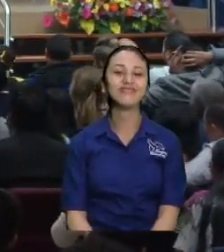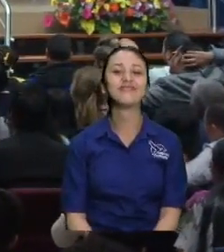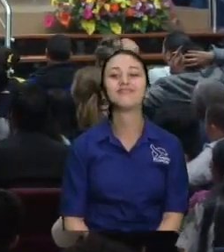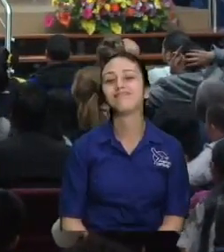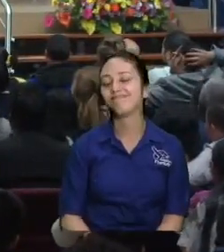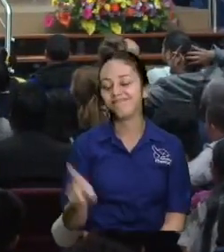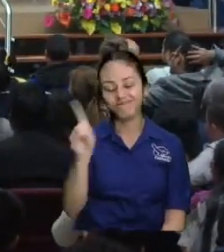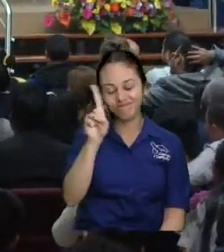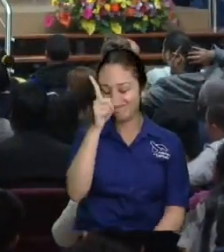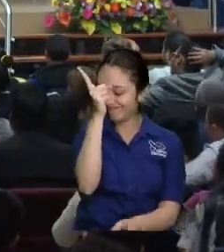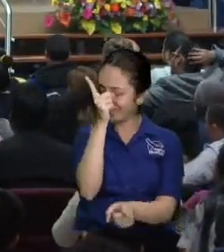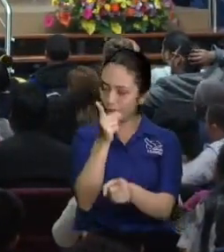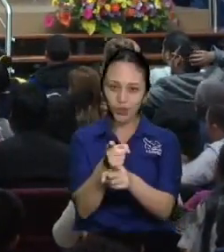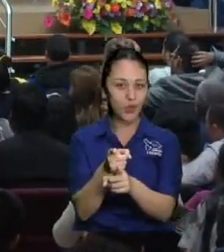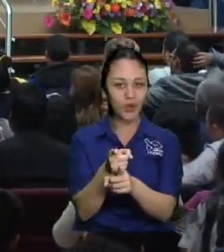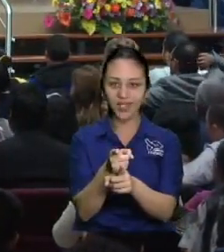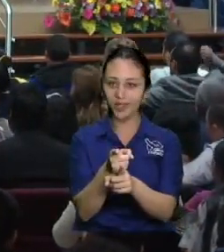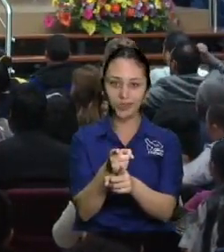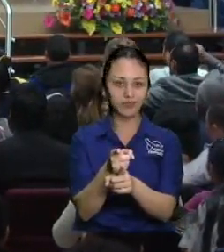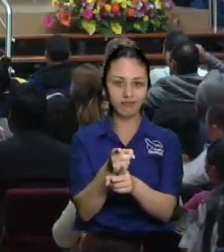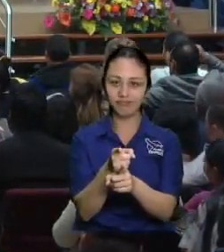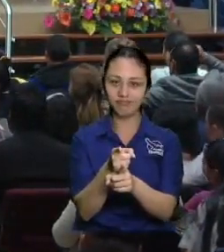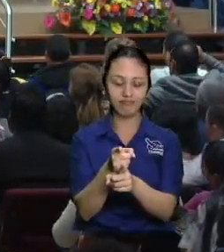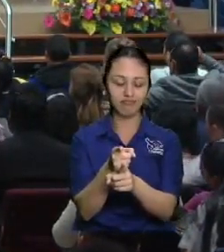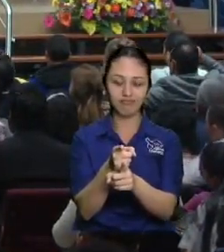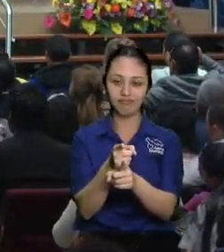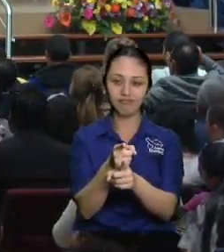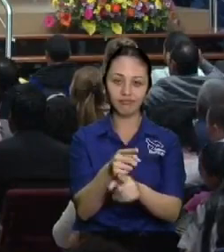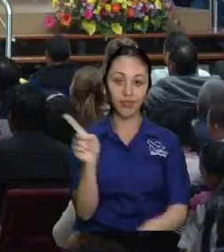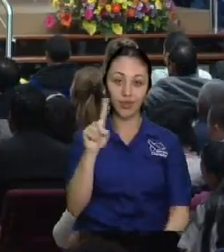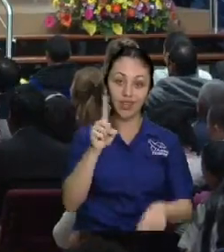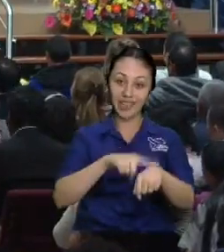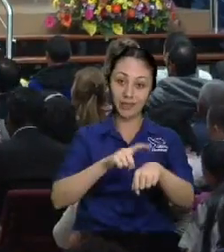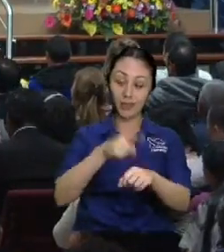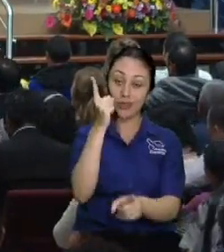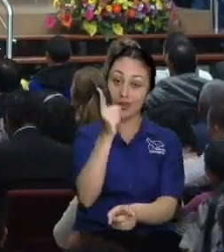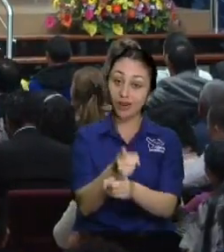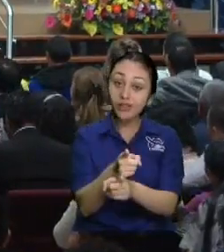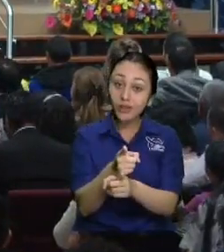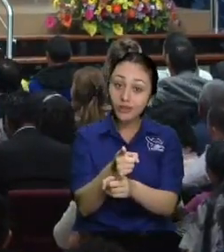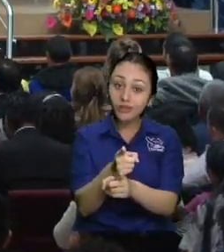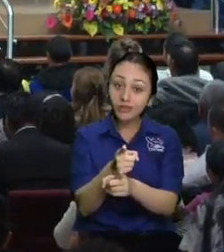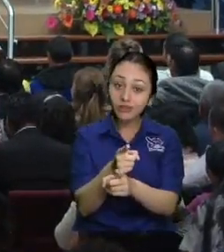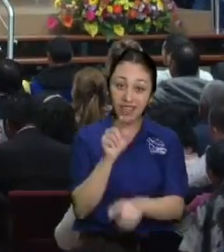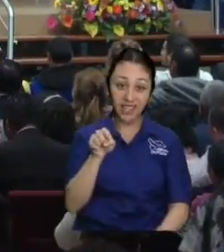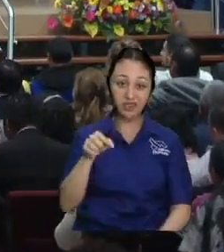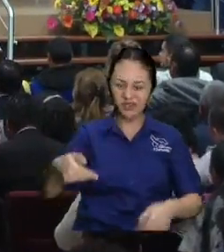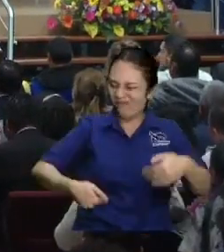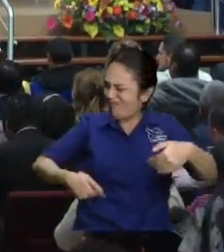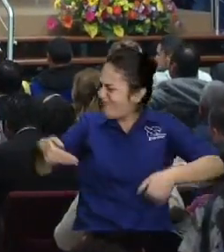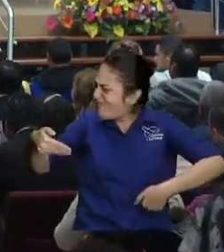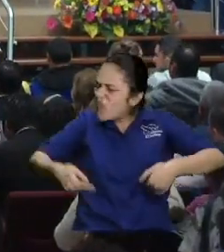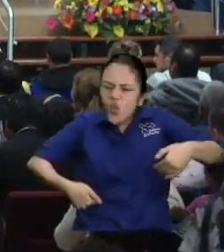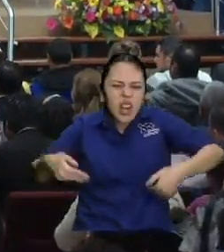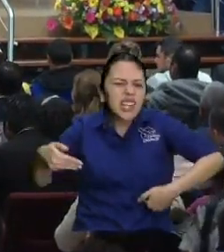No es adecuado, no es oportuno. Eso será áspero.